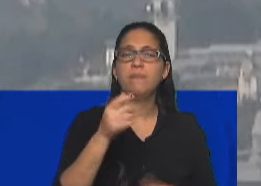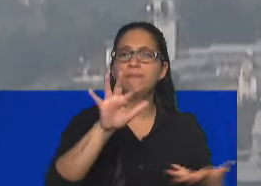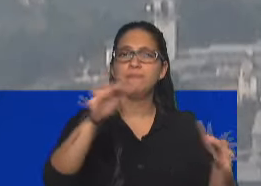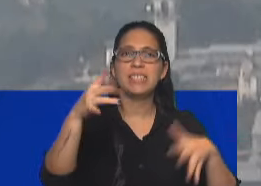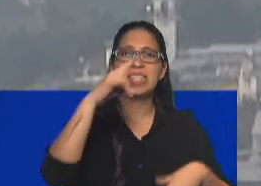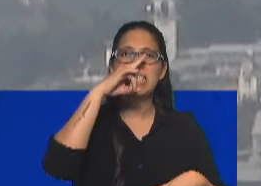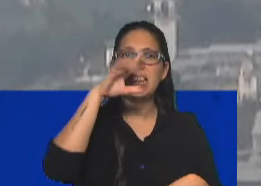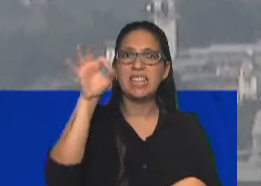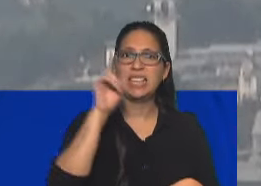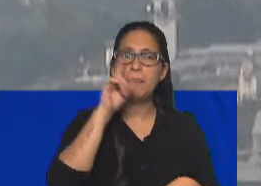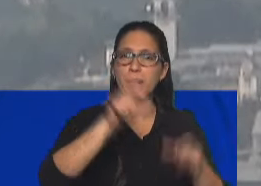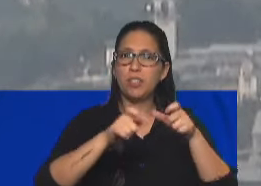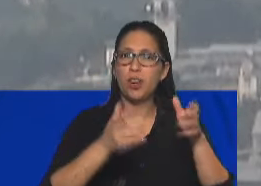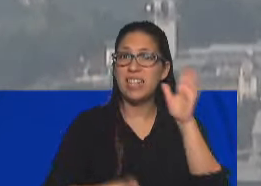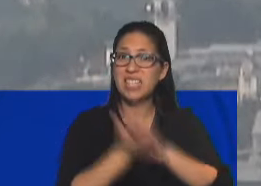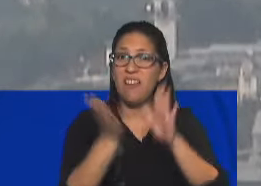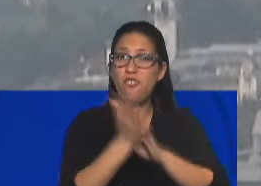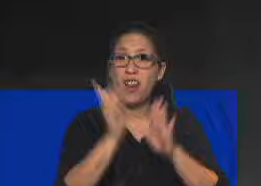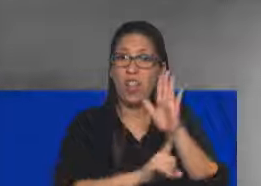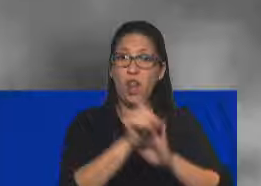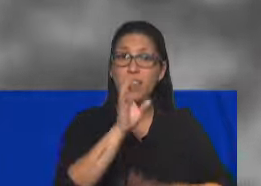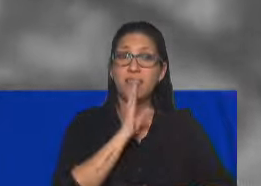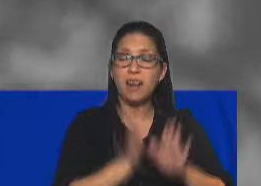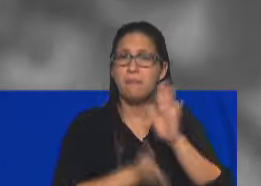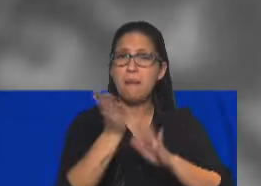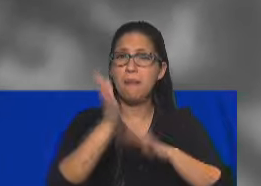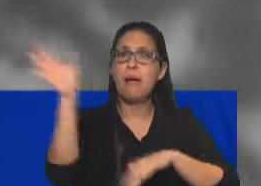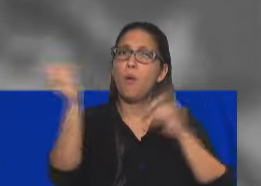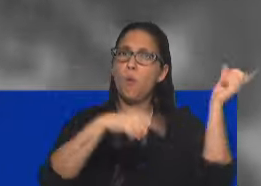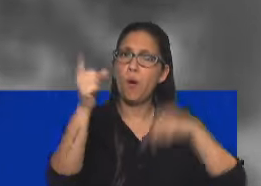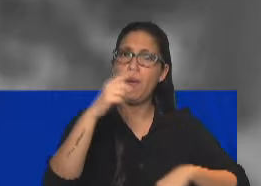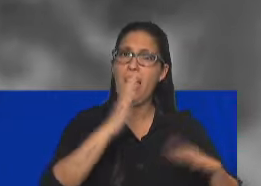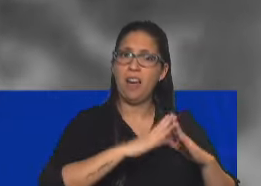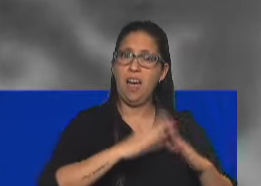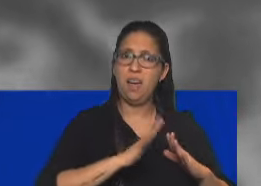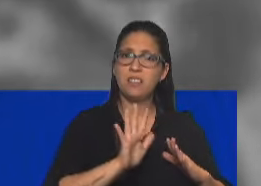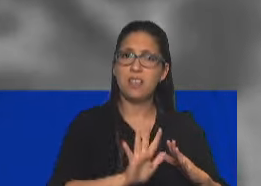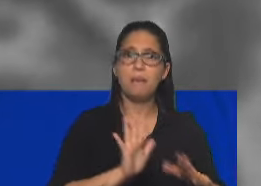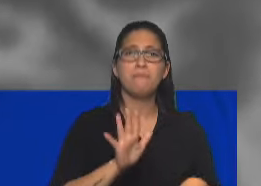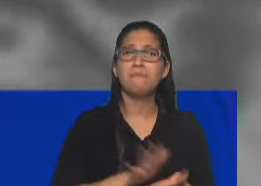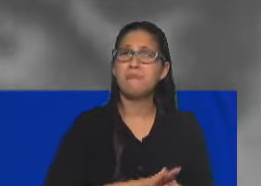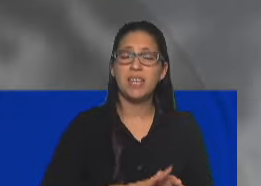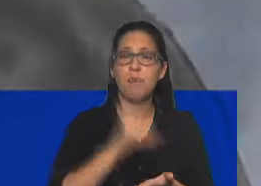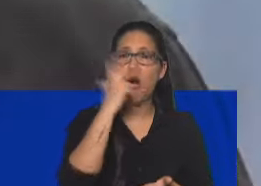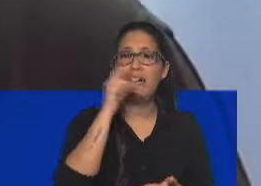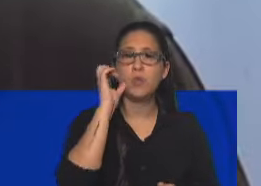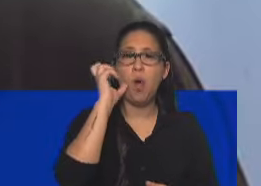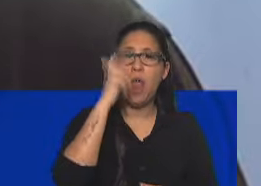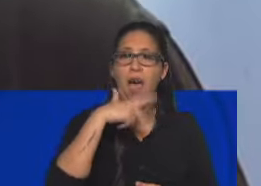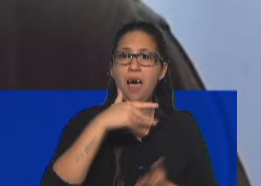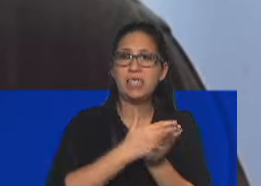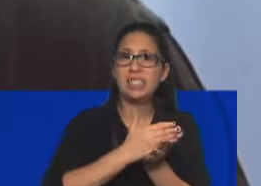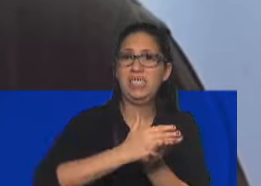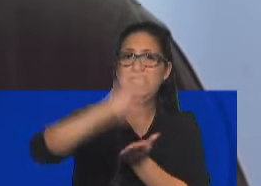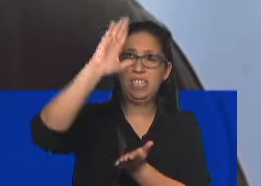aproximadamente 70.000 desplazados del norte de Israel, y eso implica, como mínimo, empujar a los militantes de Hezbollah más hacia el